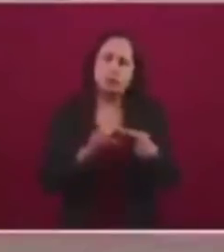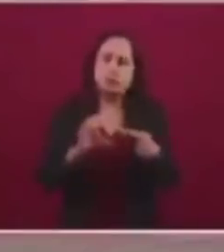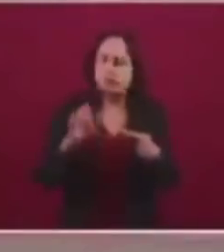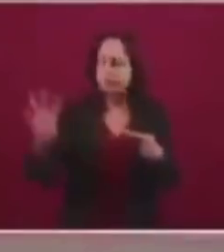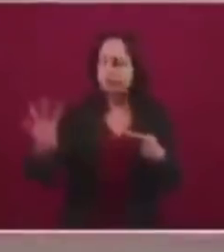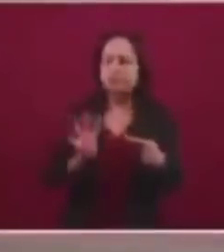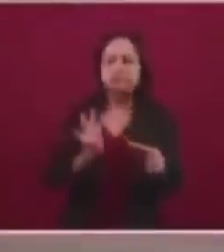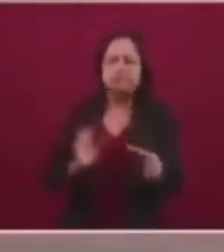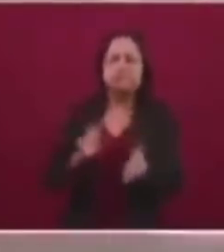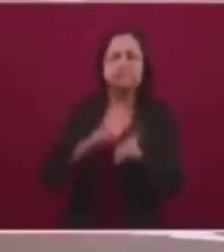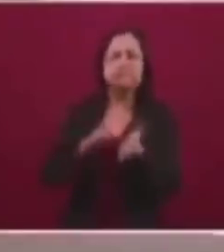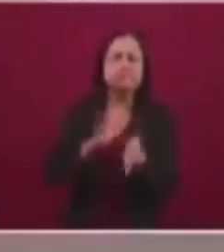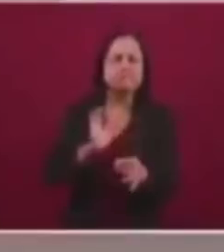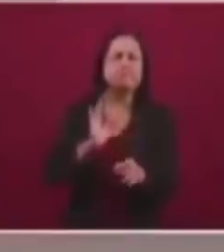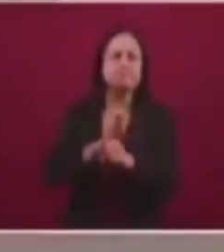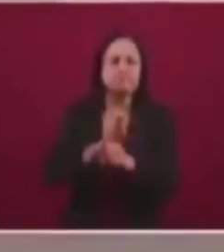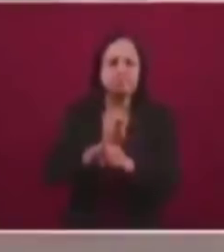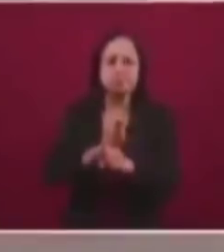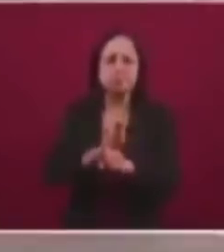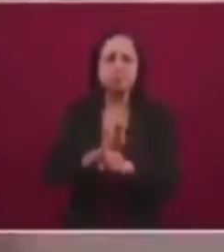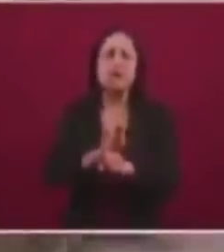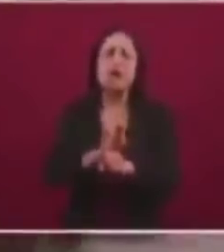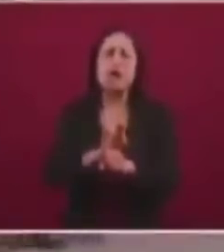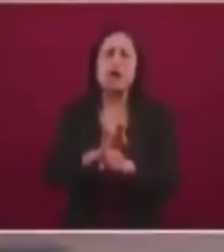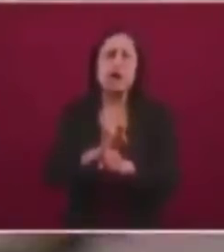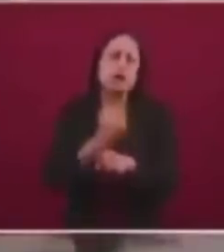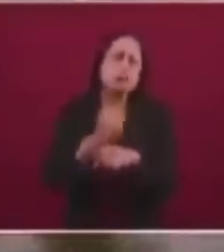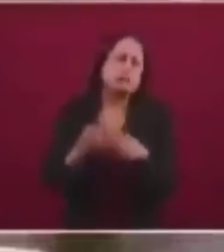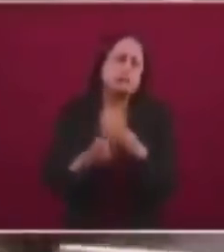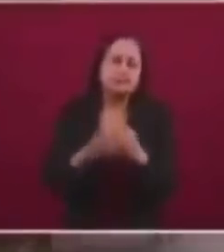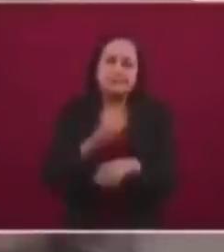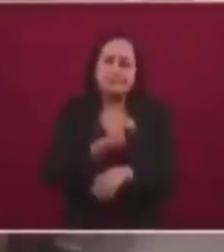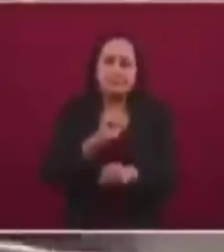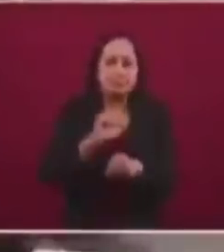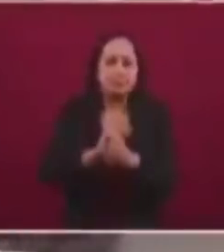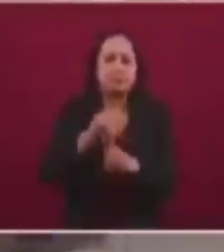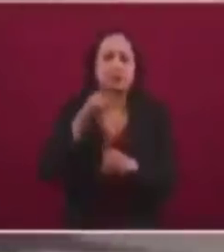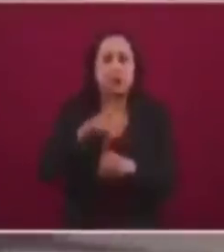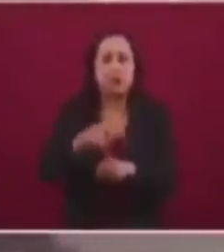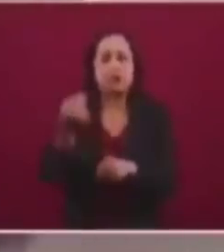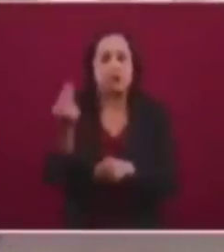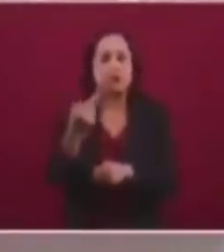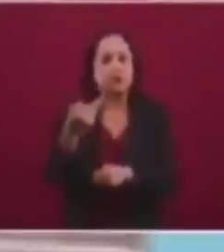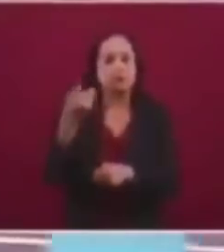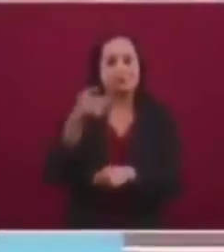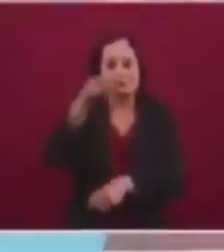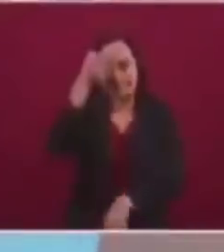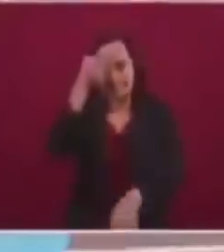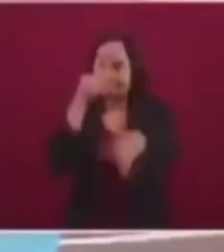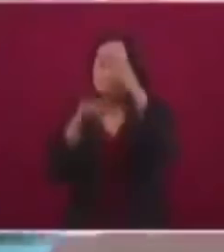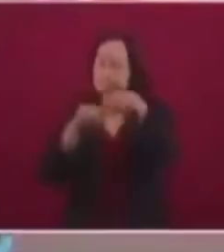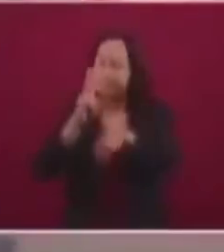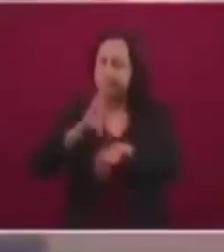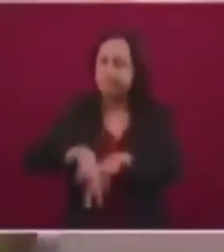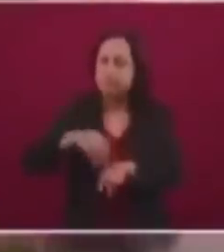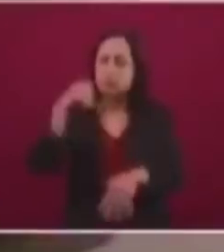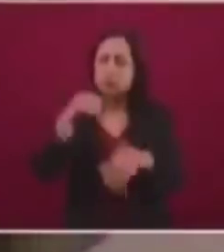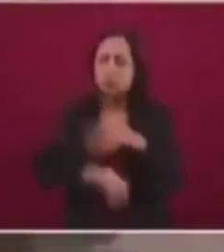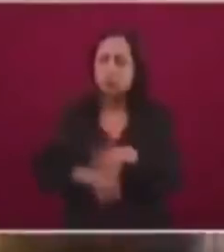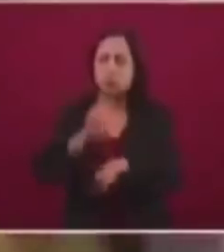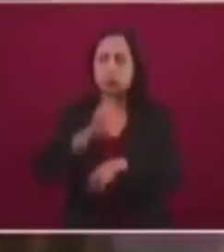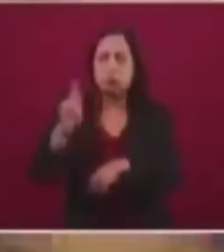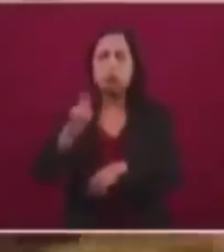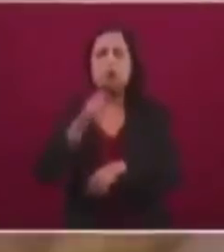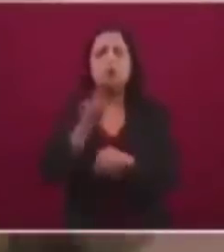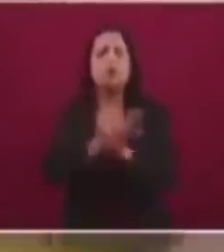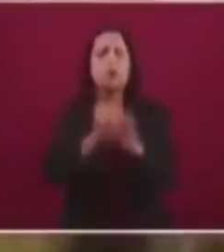áreas selváticas, montañas y anfibias. Anfibias. Se presenta ante el pueblo de México una